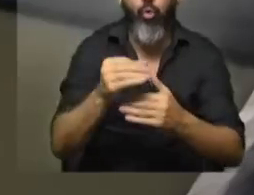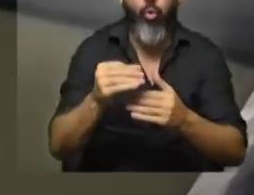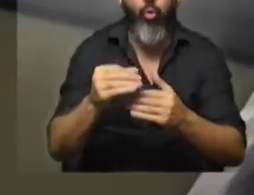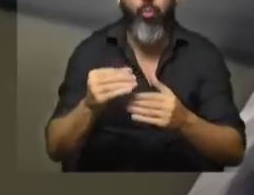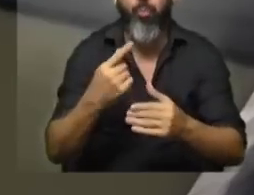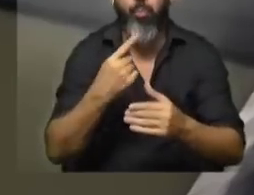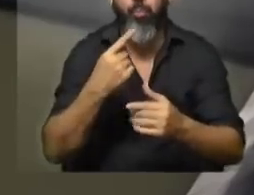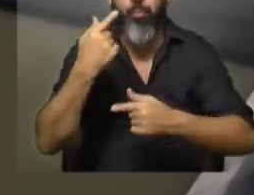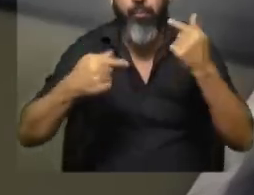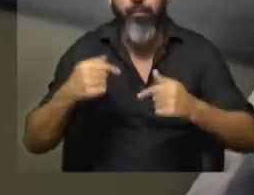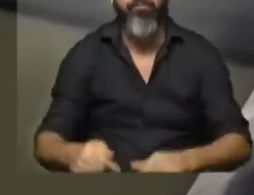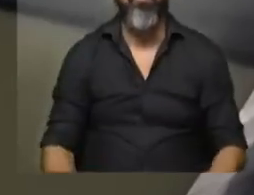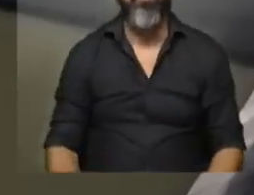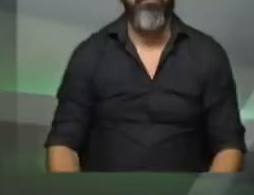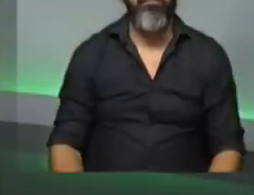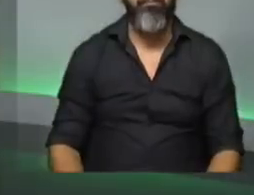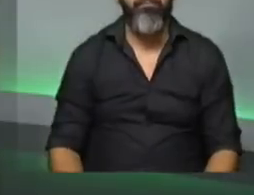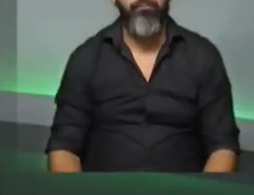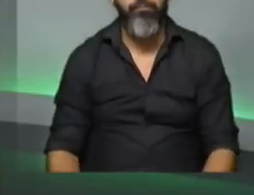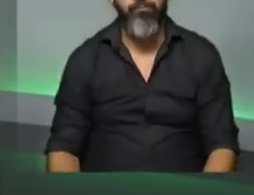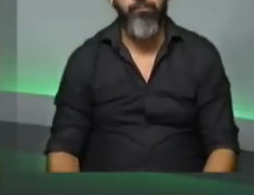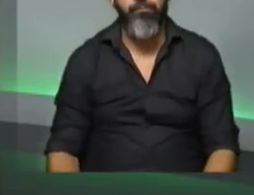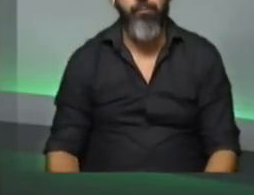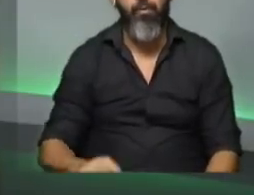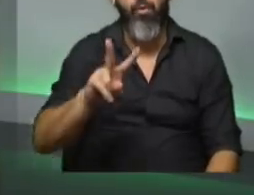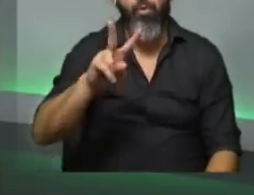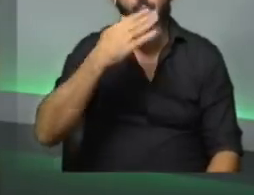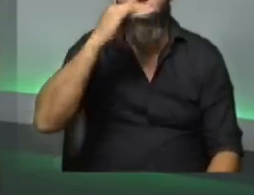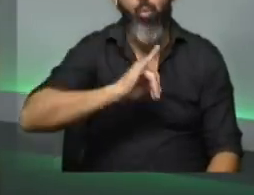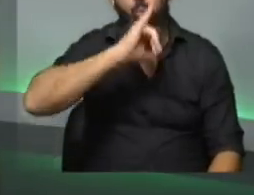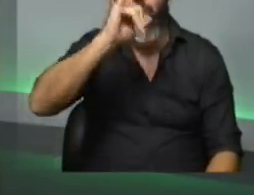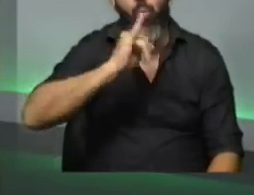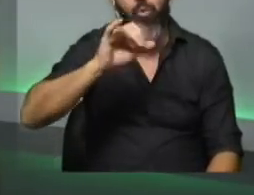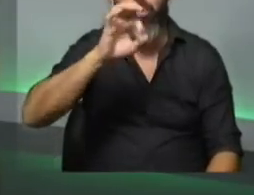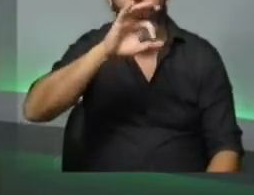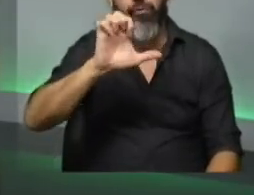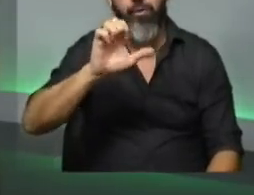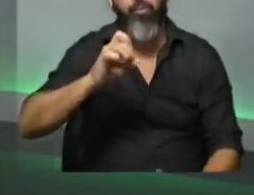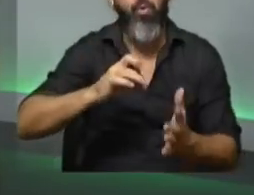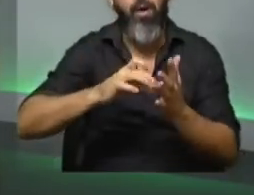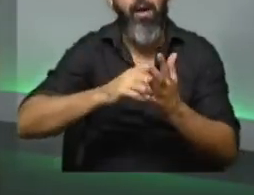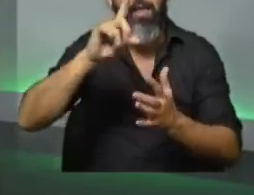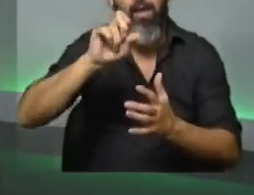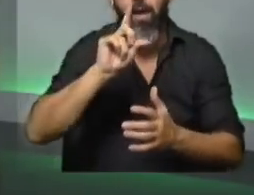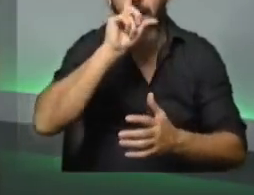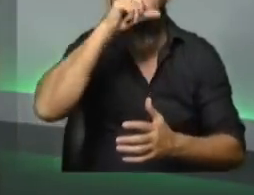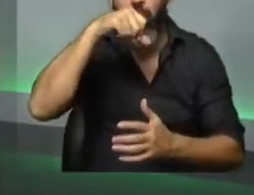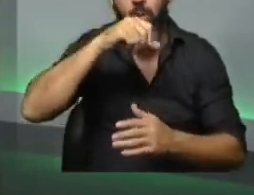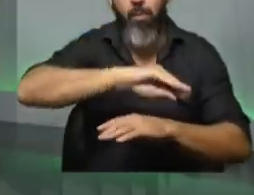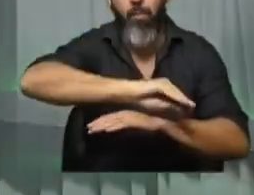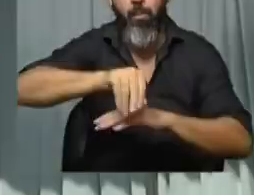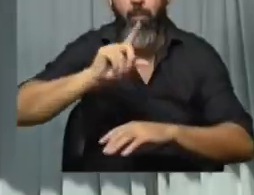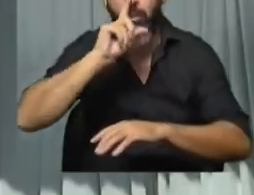los actores involucrados y los dos últimos informes diarios de oce sobre la calidad del agua acá en Montevideo y el área